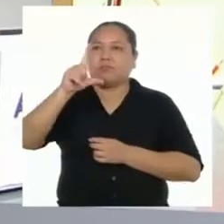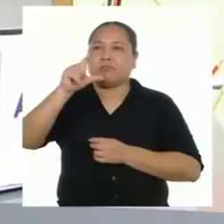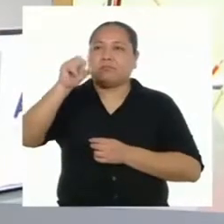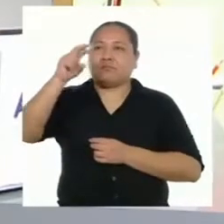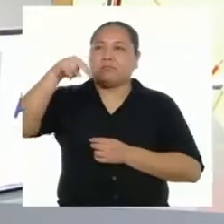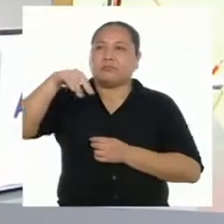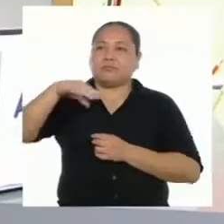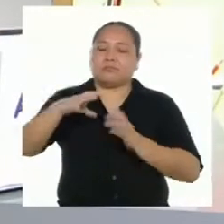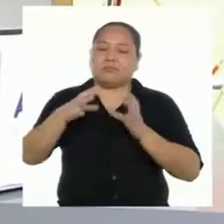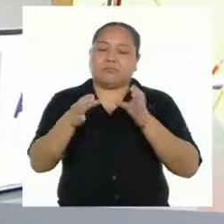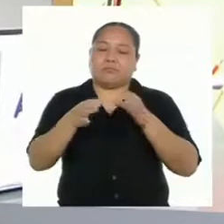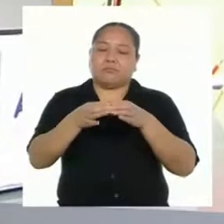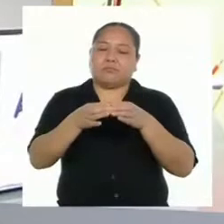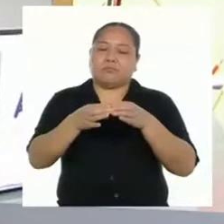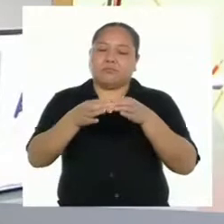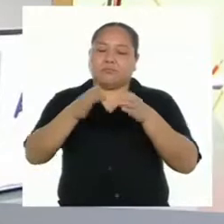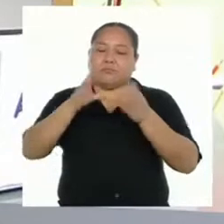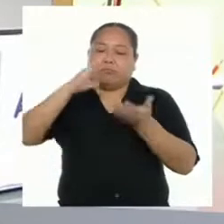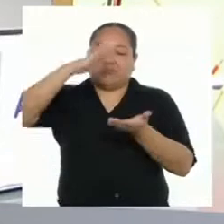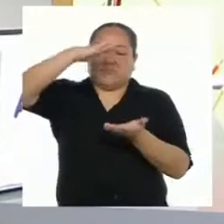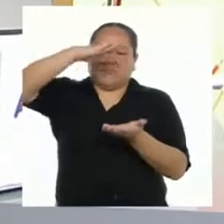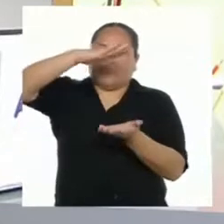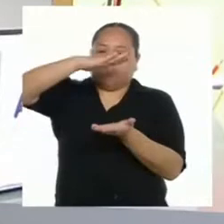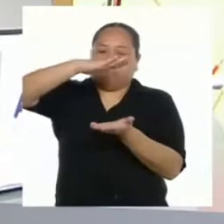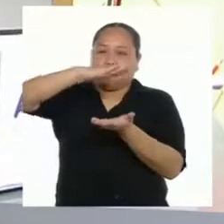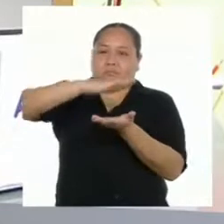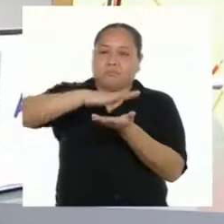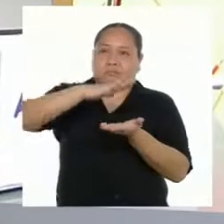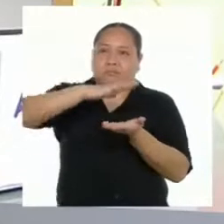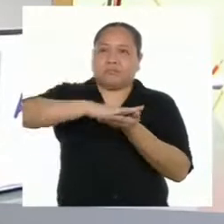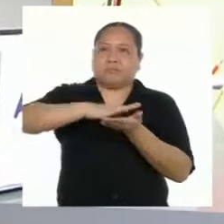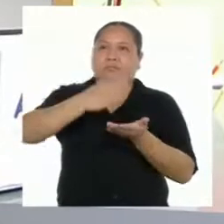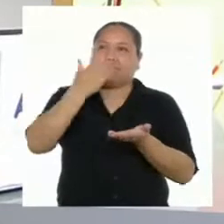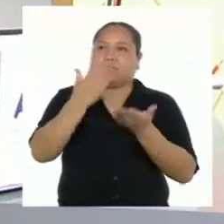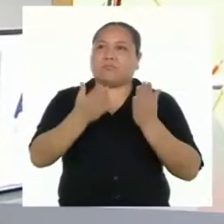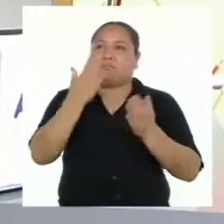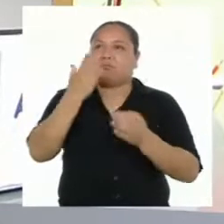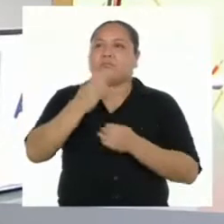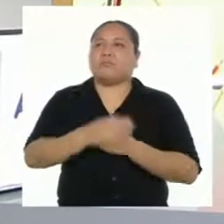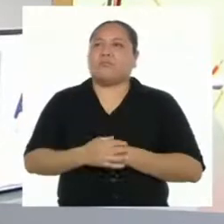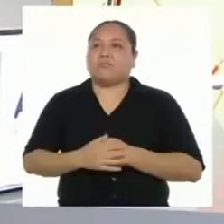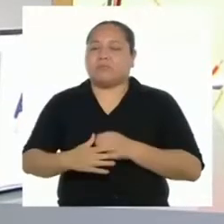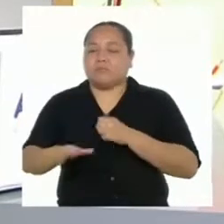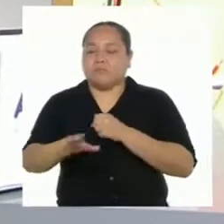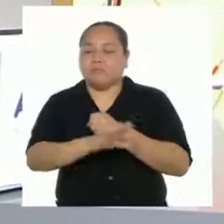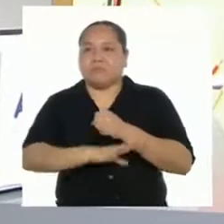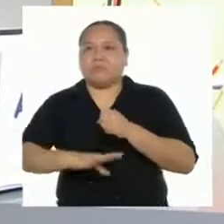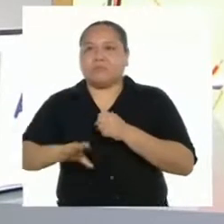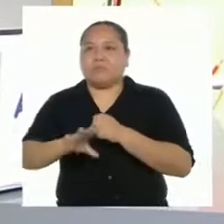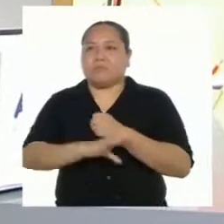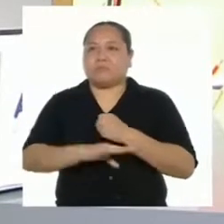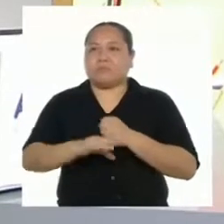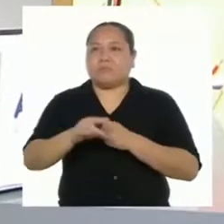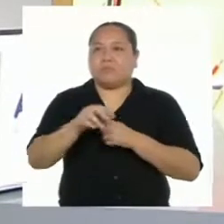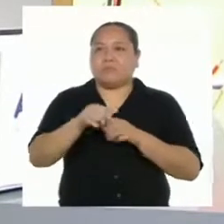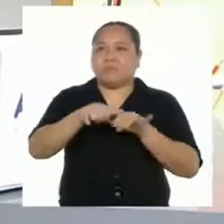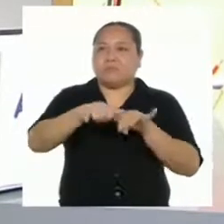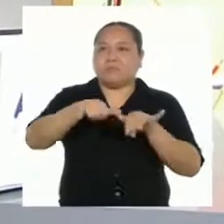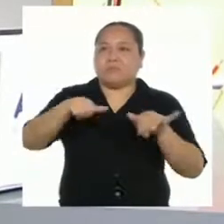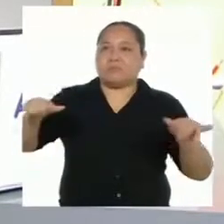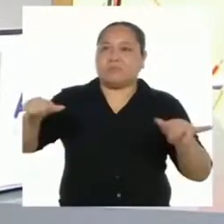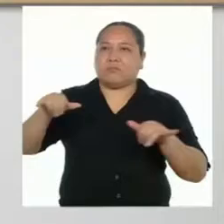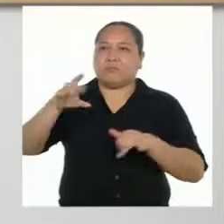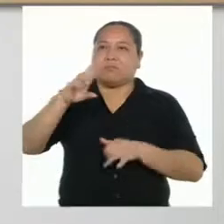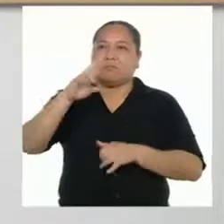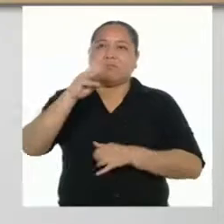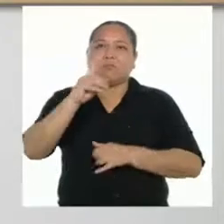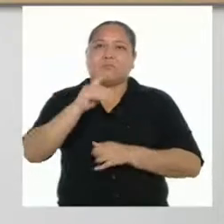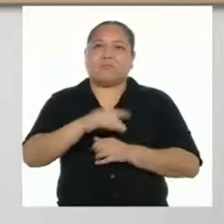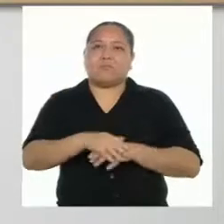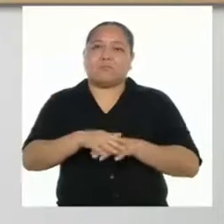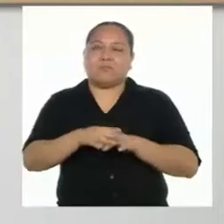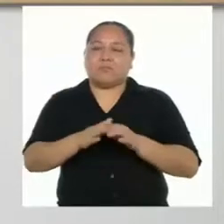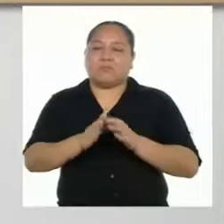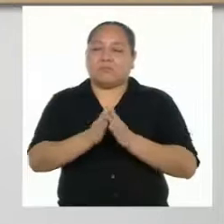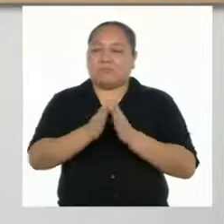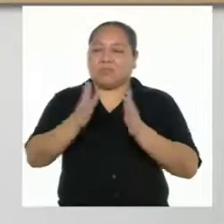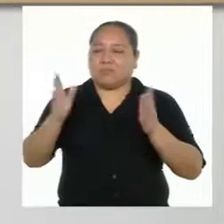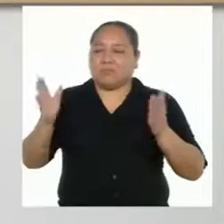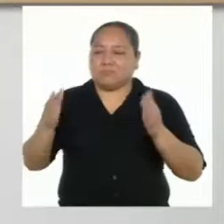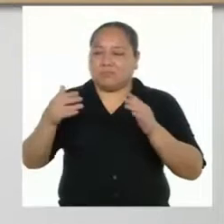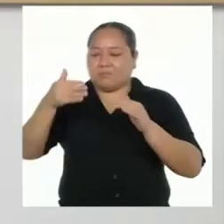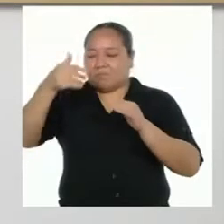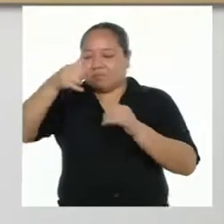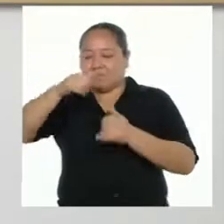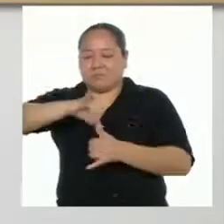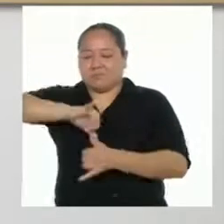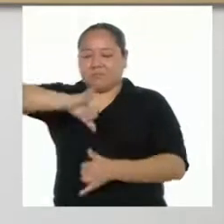tiene bases anchas. Apuesto a que el radio de las bases mide más que la altura en sí. Esa es una